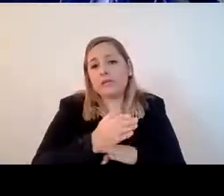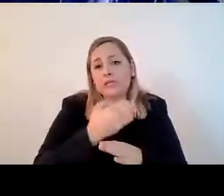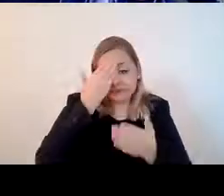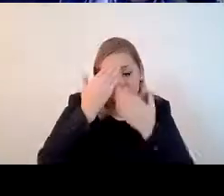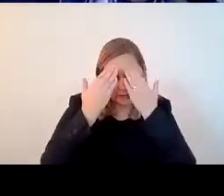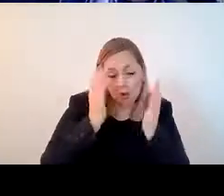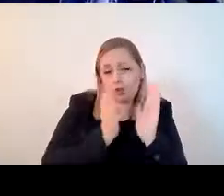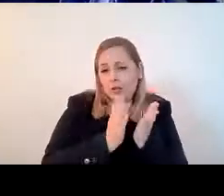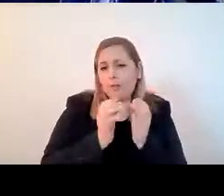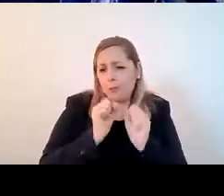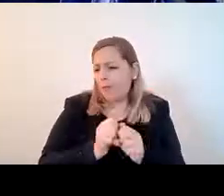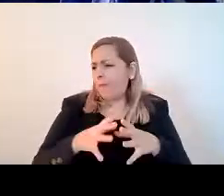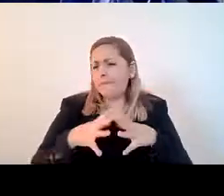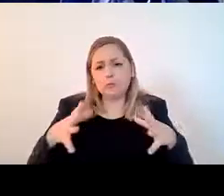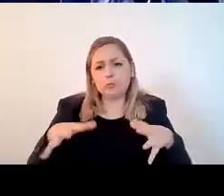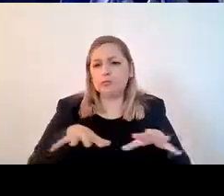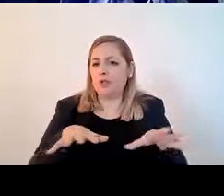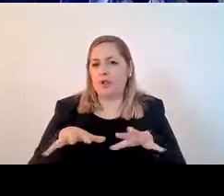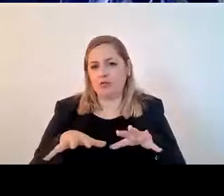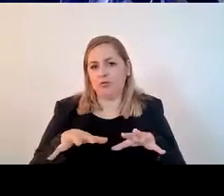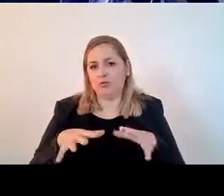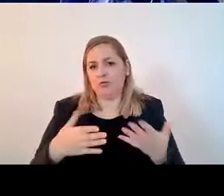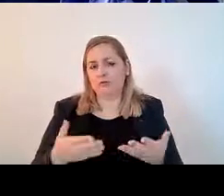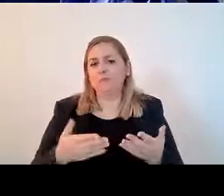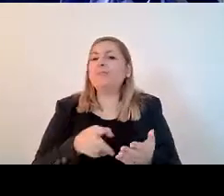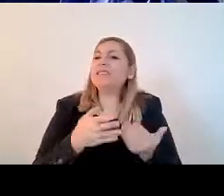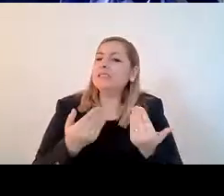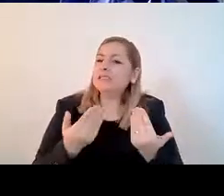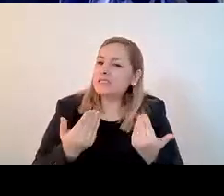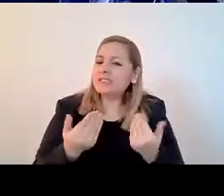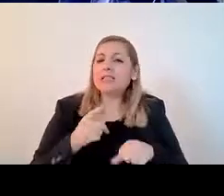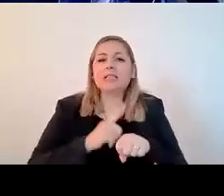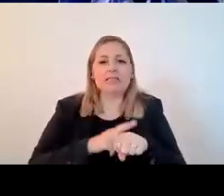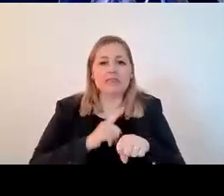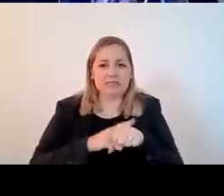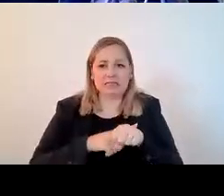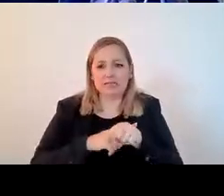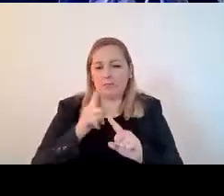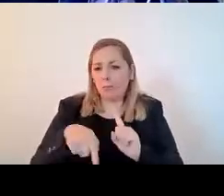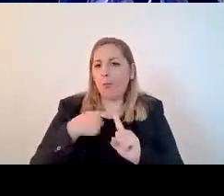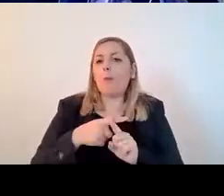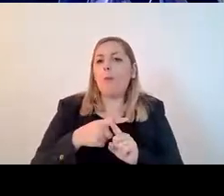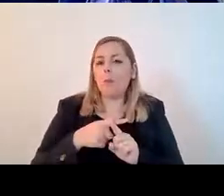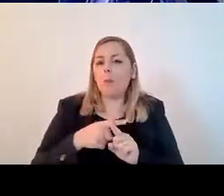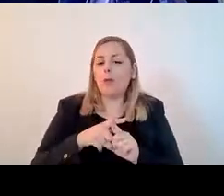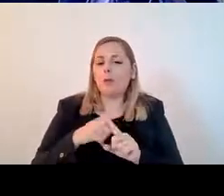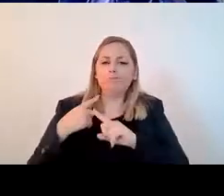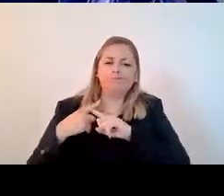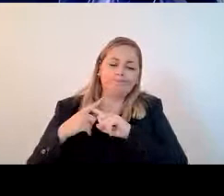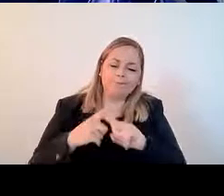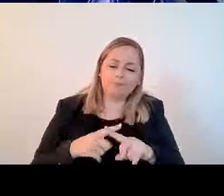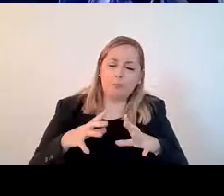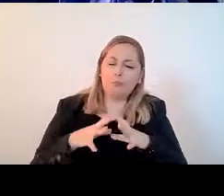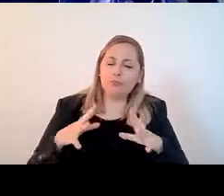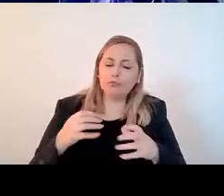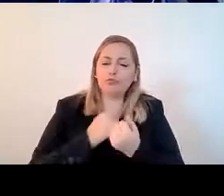Pueden pasar muchas cosas. Lo cierto es que requiere un tiempo extra, sacrificio y mucho